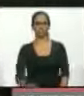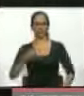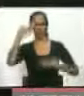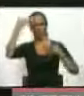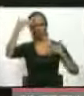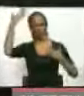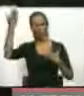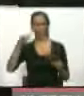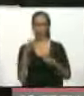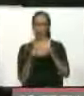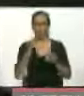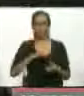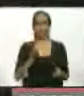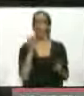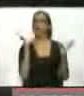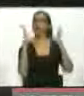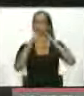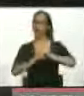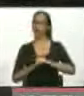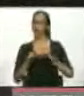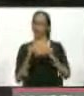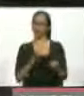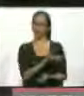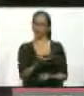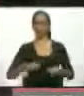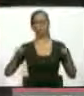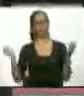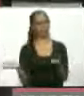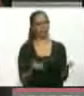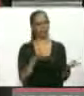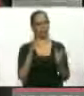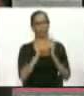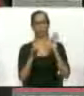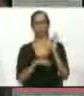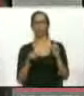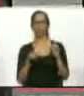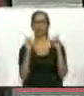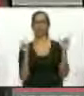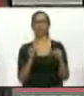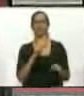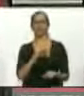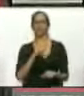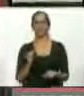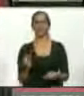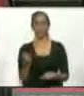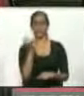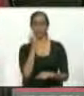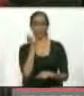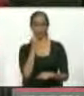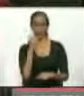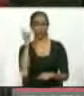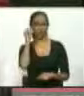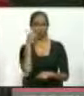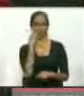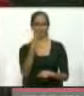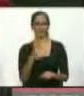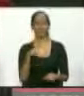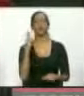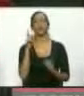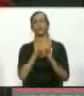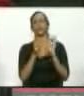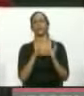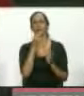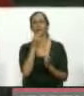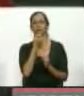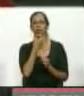muy buenas noches bienvenidos y bienvenidas al único programa de la tradición que no especule audiovisualmente el único programa que